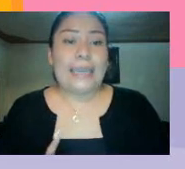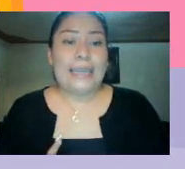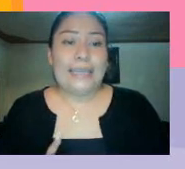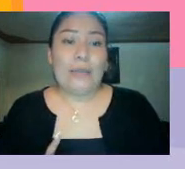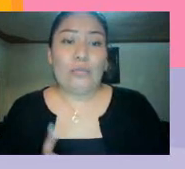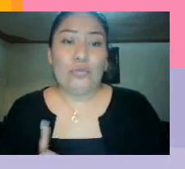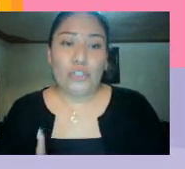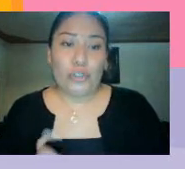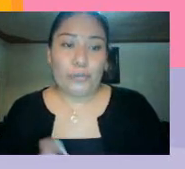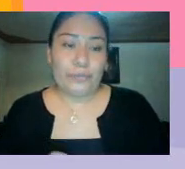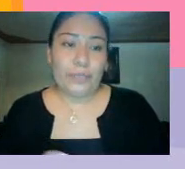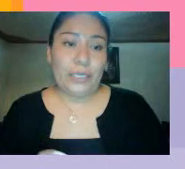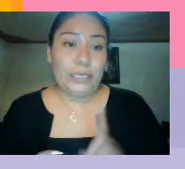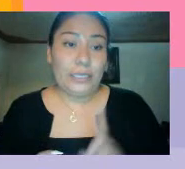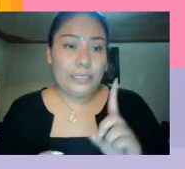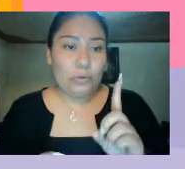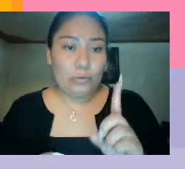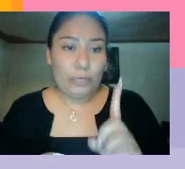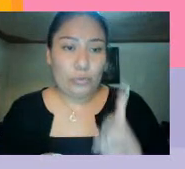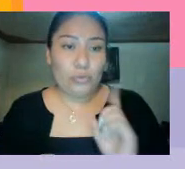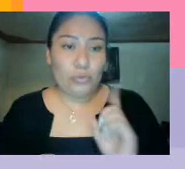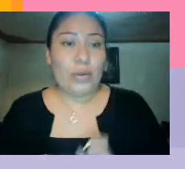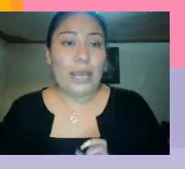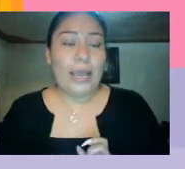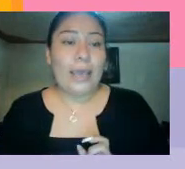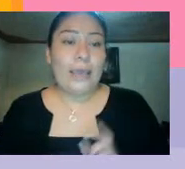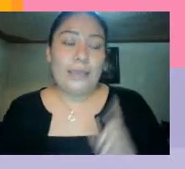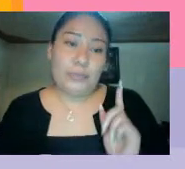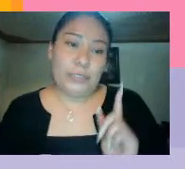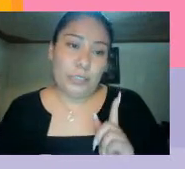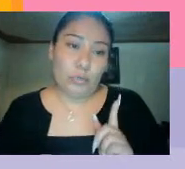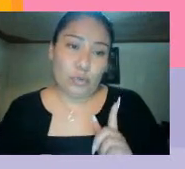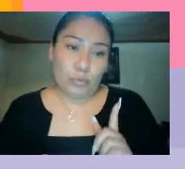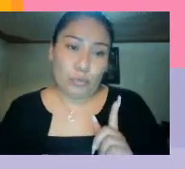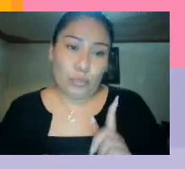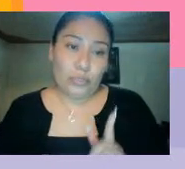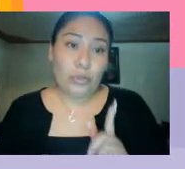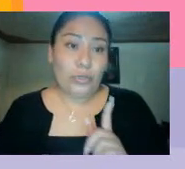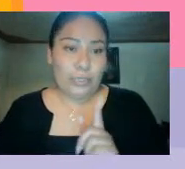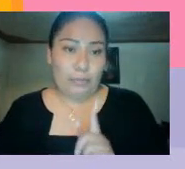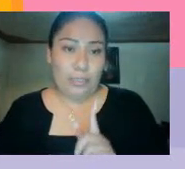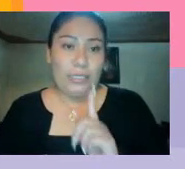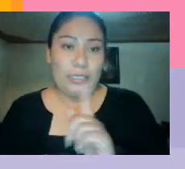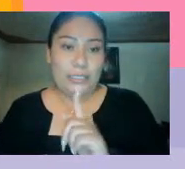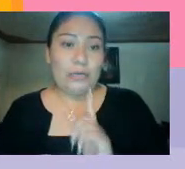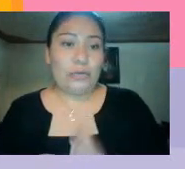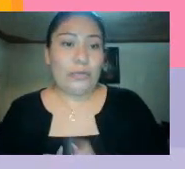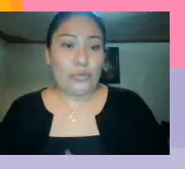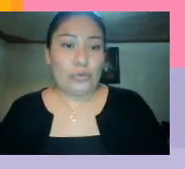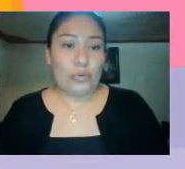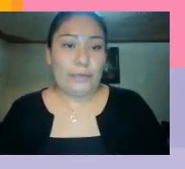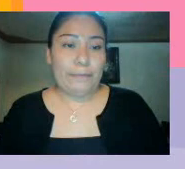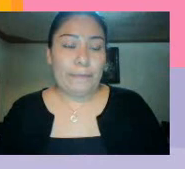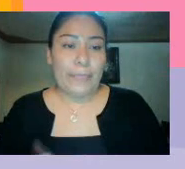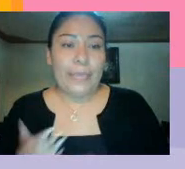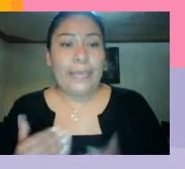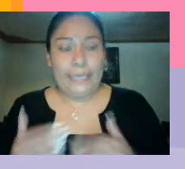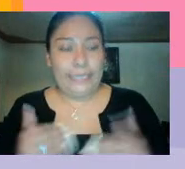la quería mucho. Inicia con mayúscula. Después tenemos un puntito y también inicia con